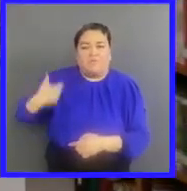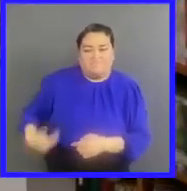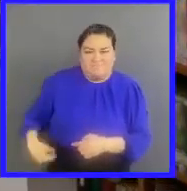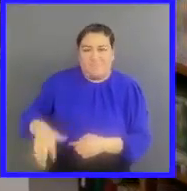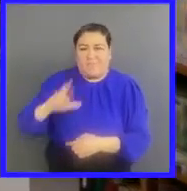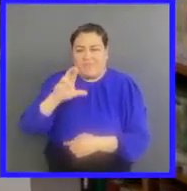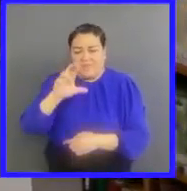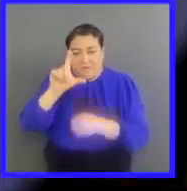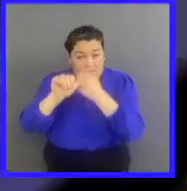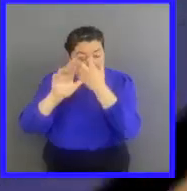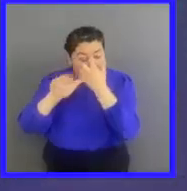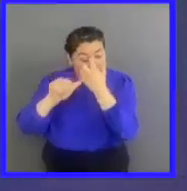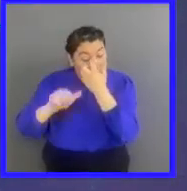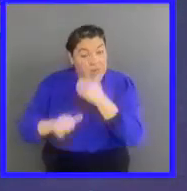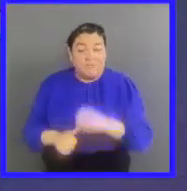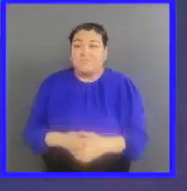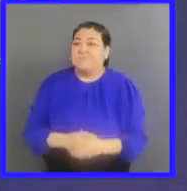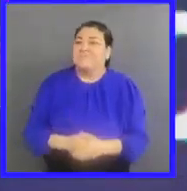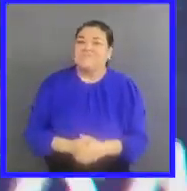Murillo.